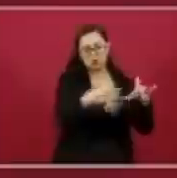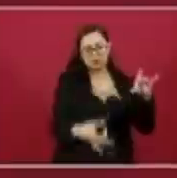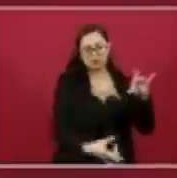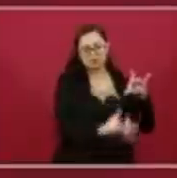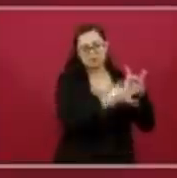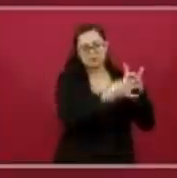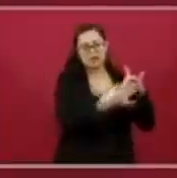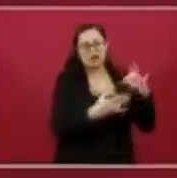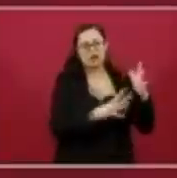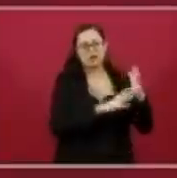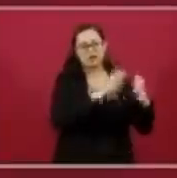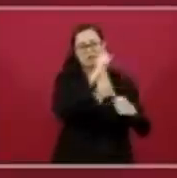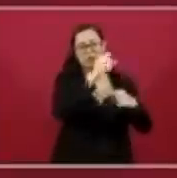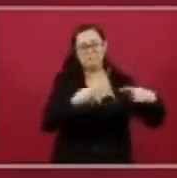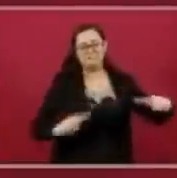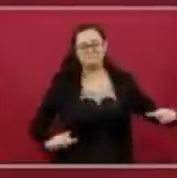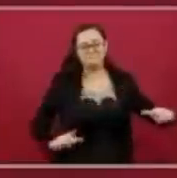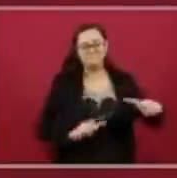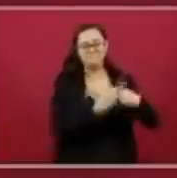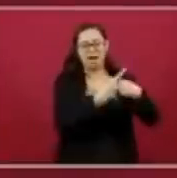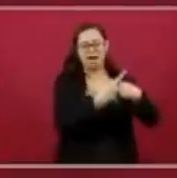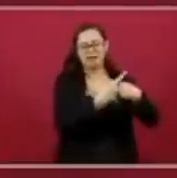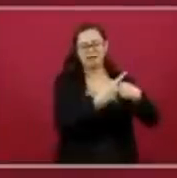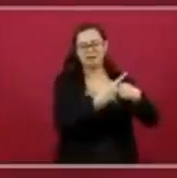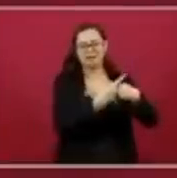violatoria a la Constitución desde